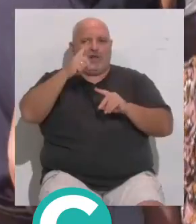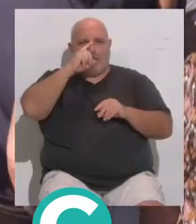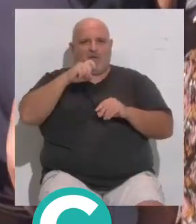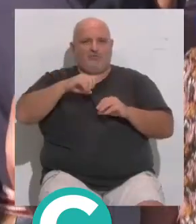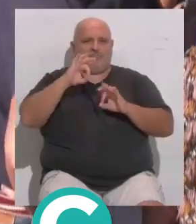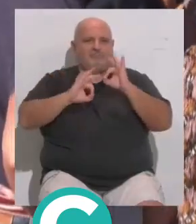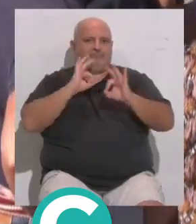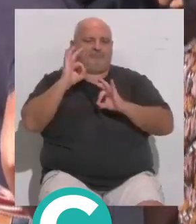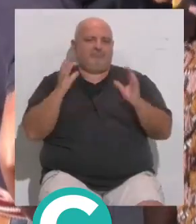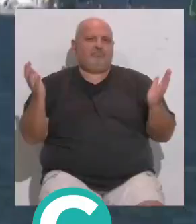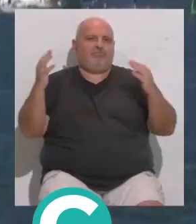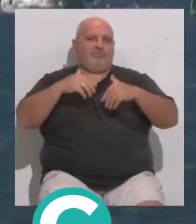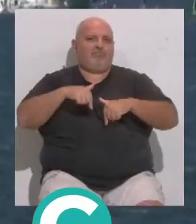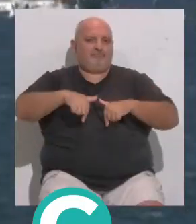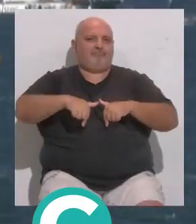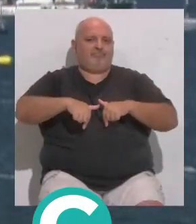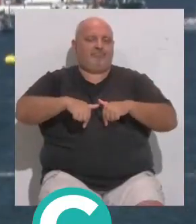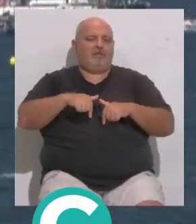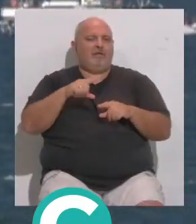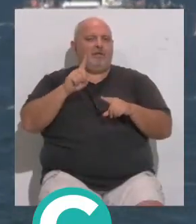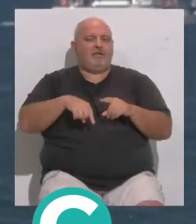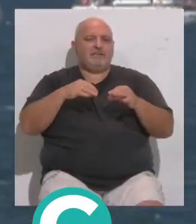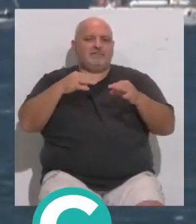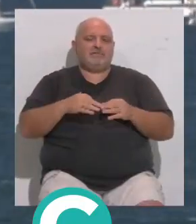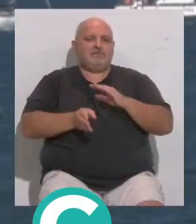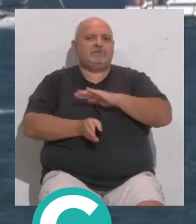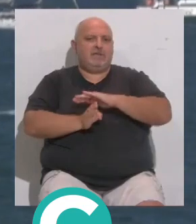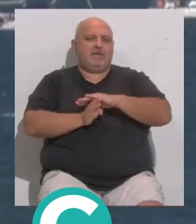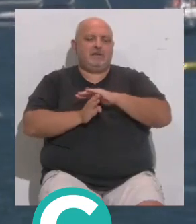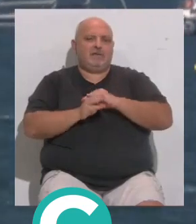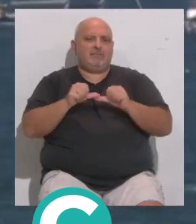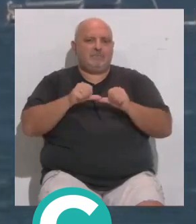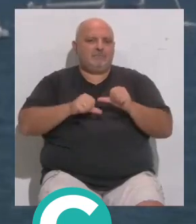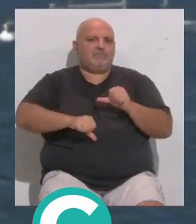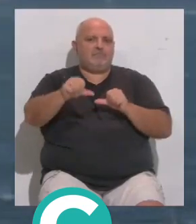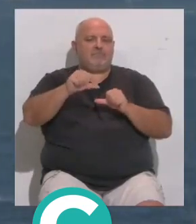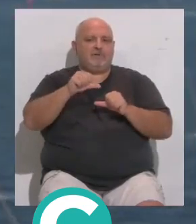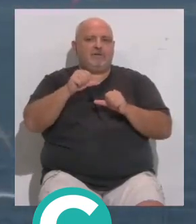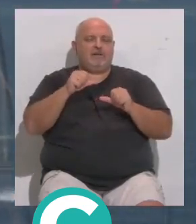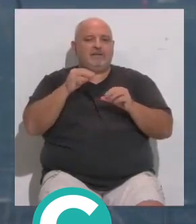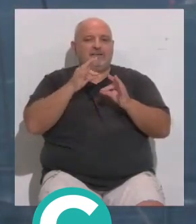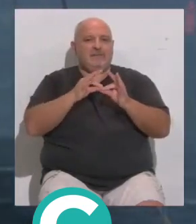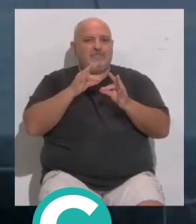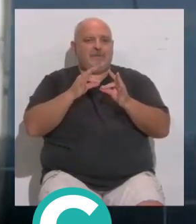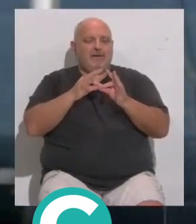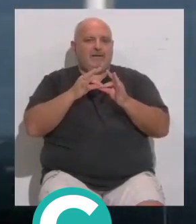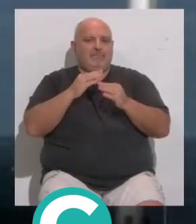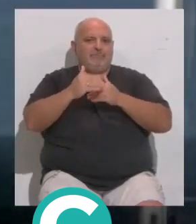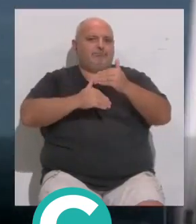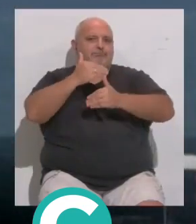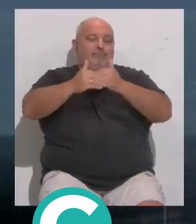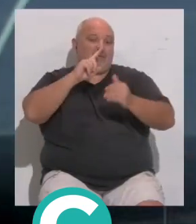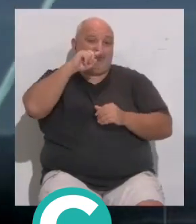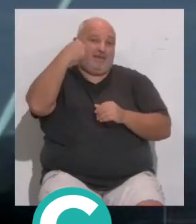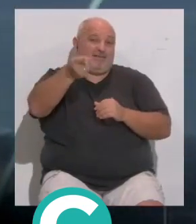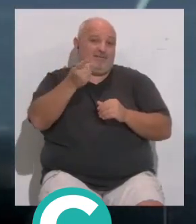la capital acoge esta competición y que ya está asegurada su convocatoria para el próximo septiembre, todo con la aspiración por